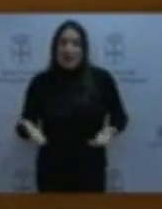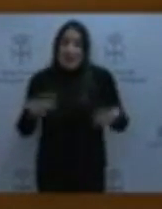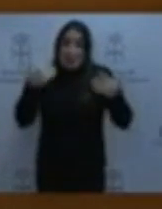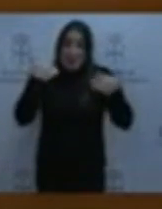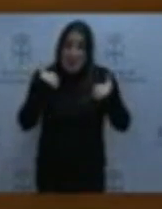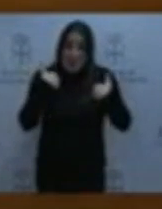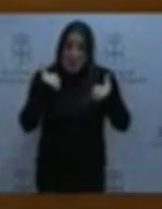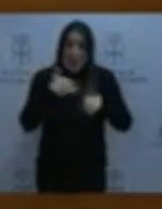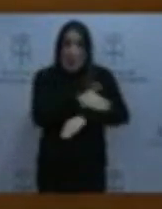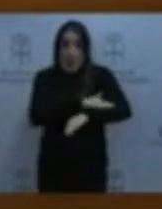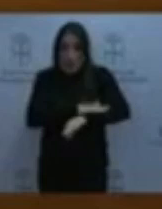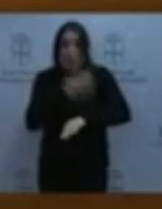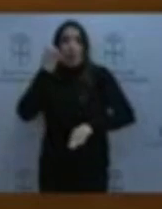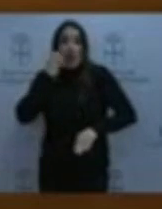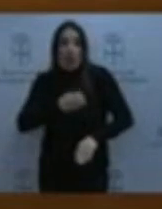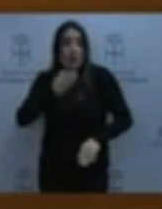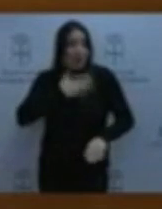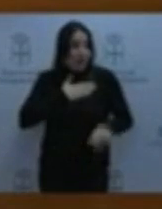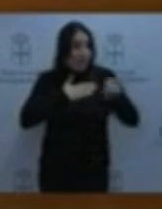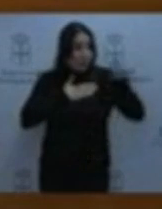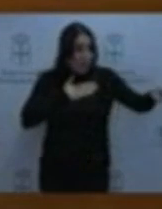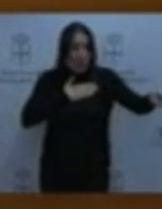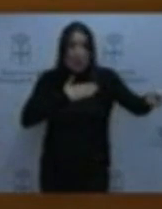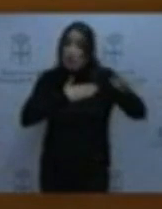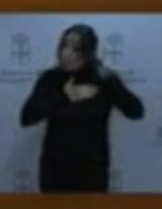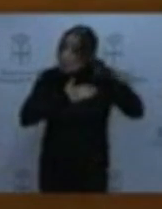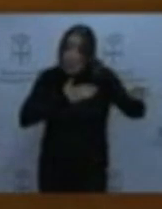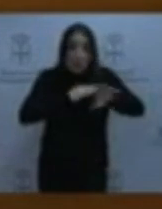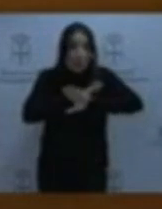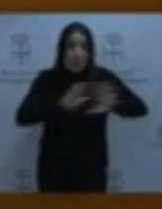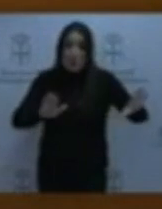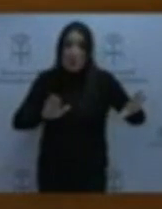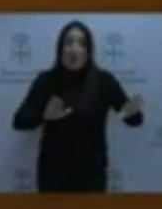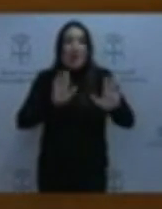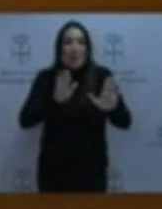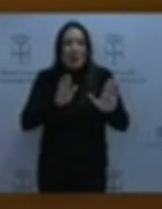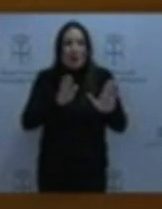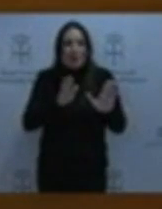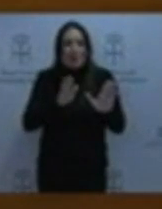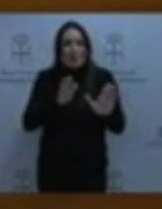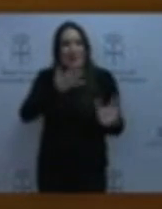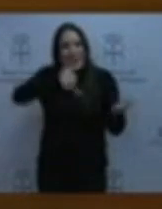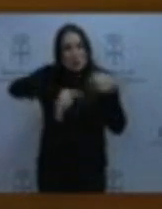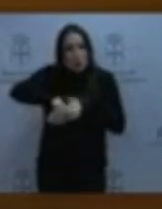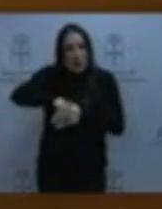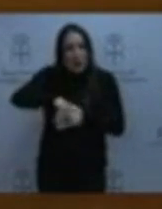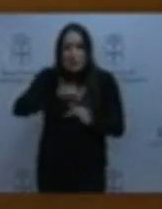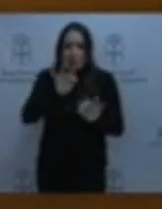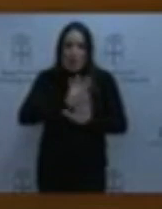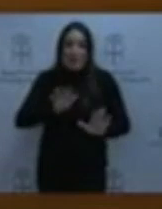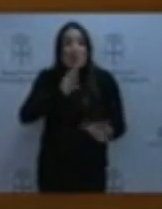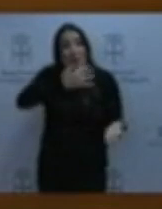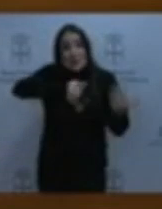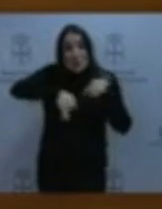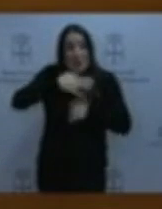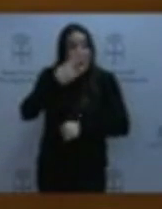de que el gobierno de Rajoy es suya, le va a acompañar, pero no va a seguir siendo más una excusa. Porque esa excusa ya no le